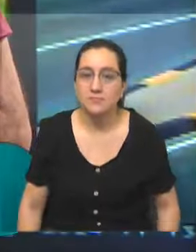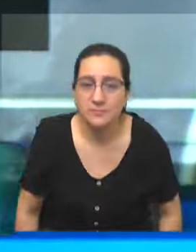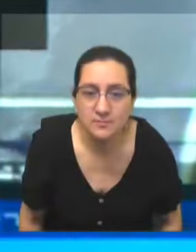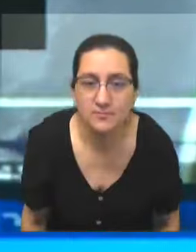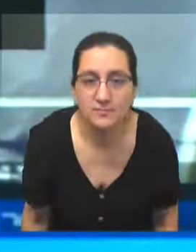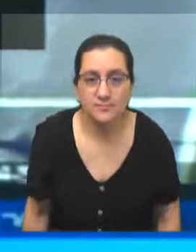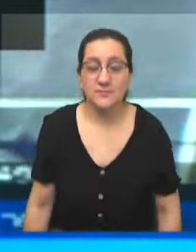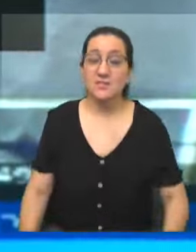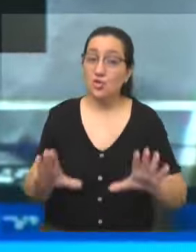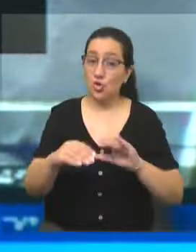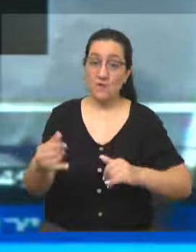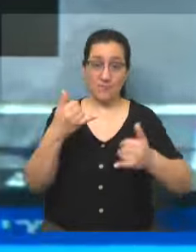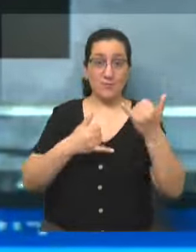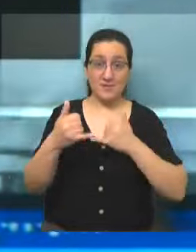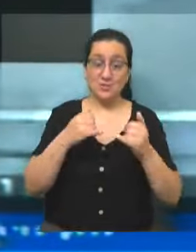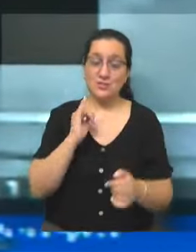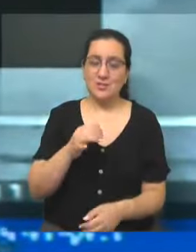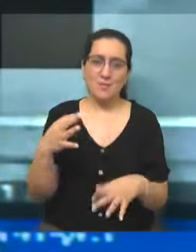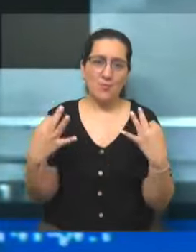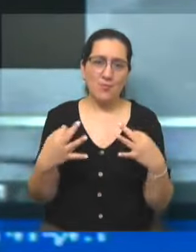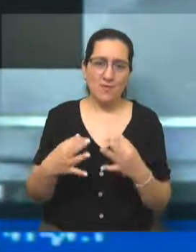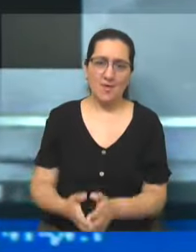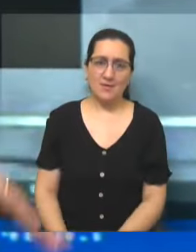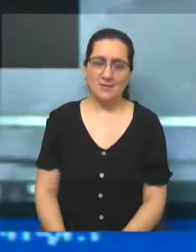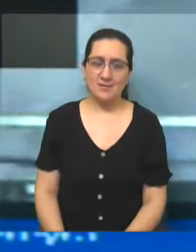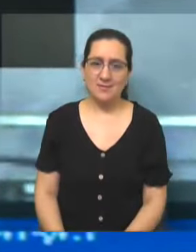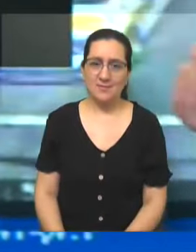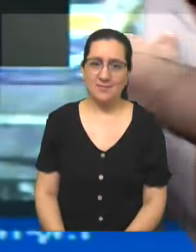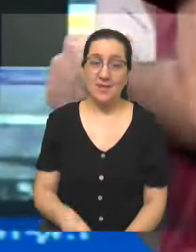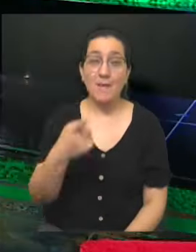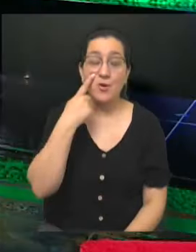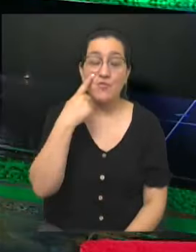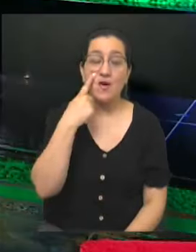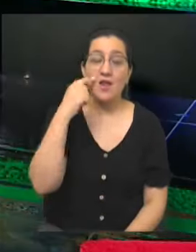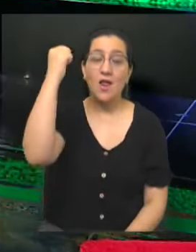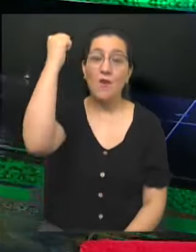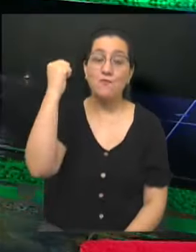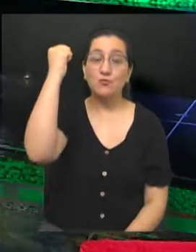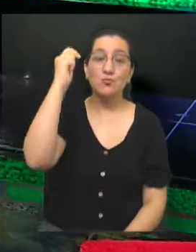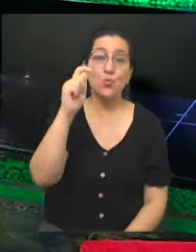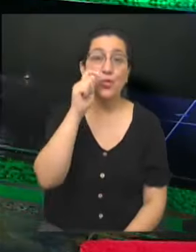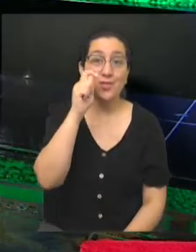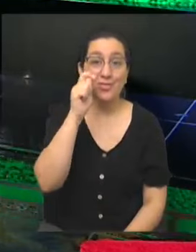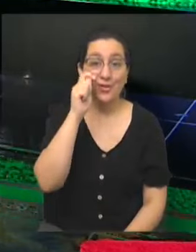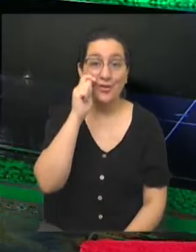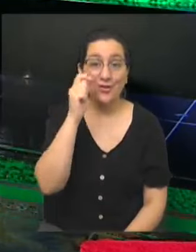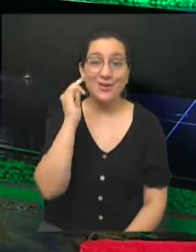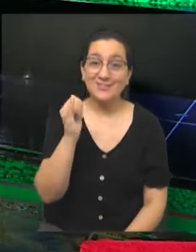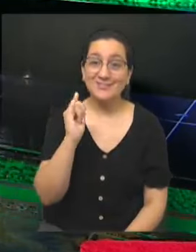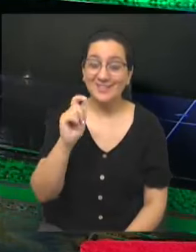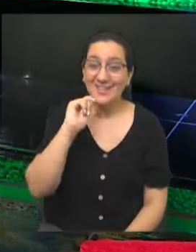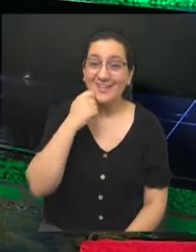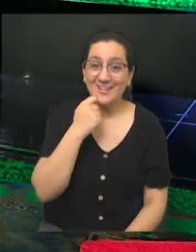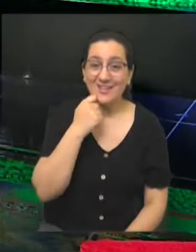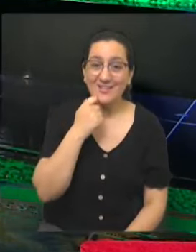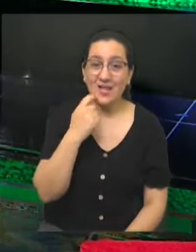correcto? Sí, esto es todo, esto es esto todo. Es todo, amigo. Yo creo que estamos bien. Muy bien. ¿Van a probar el bus turístico? ¿Vieron que empezó a funcionar de nuevo? ¡Ay, qué lindo que están!